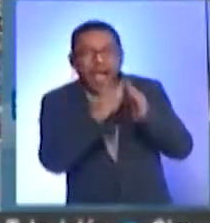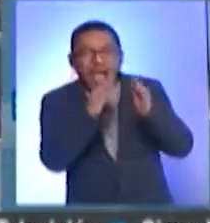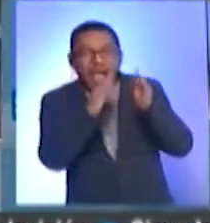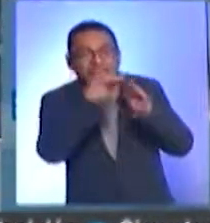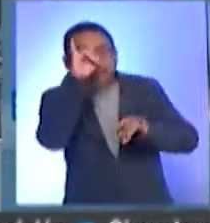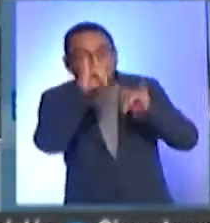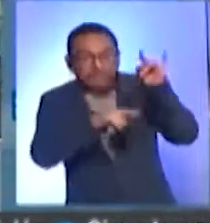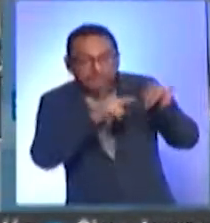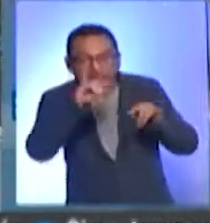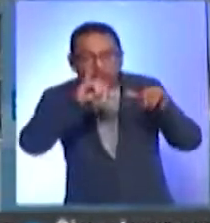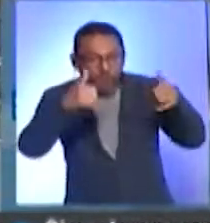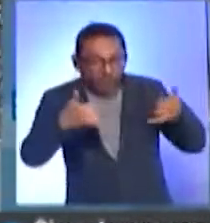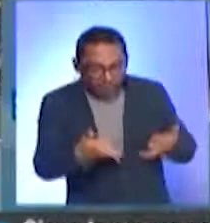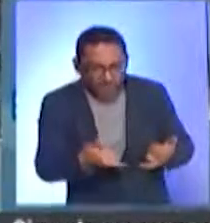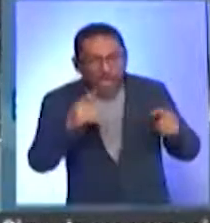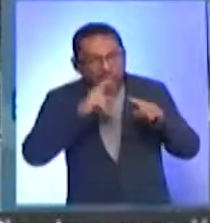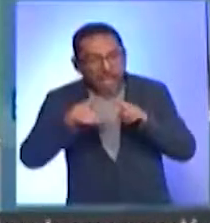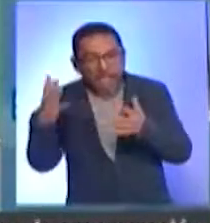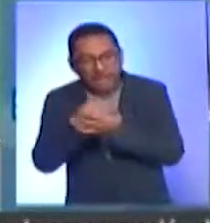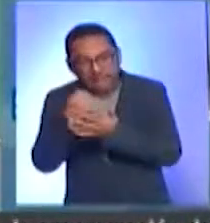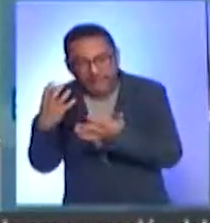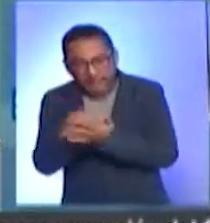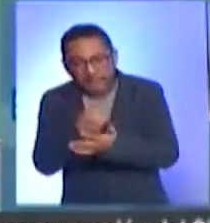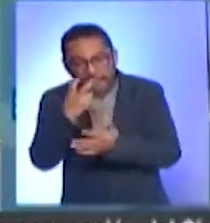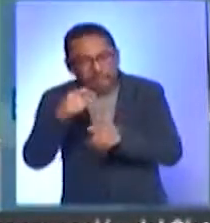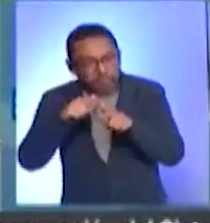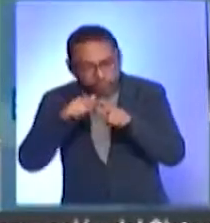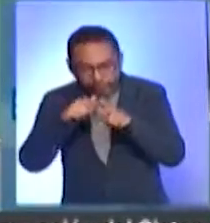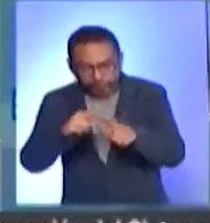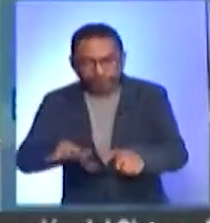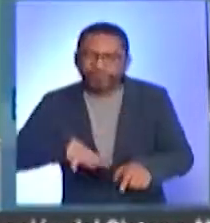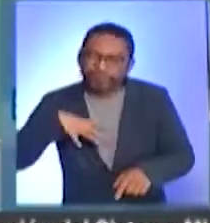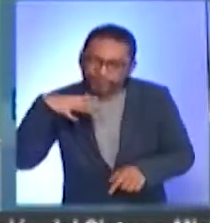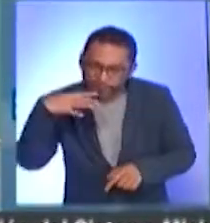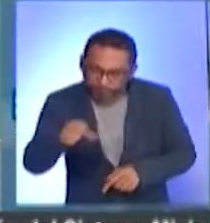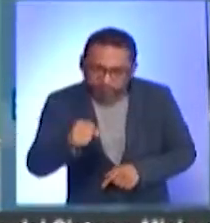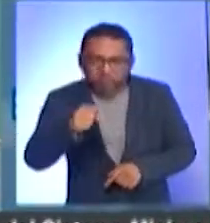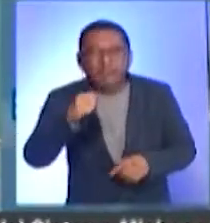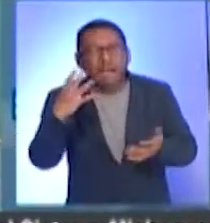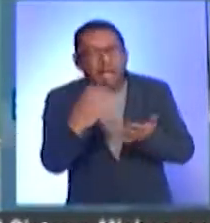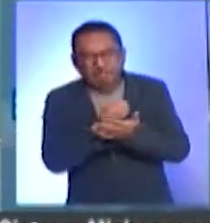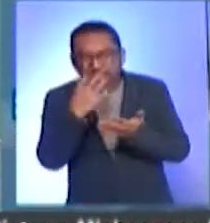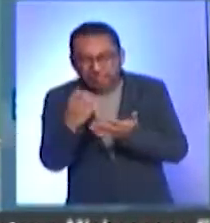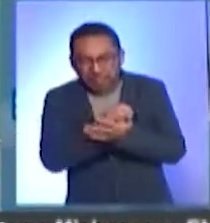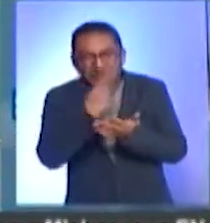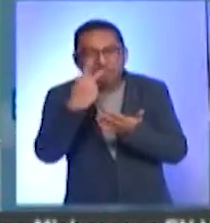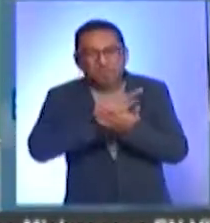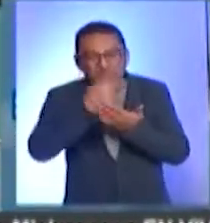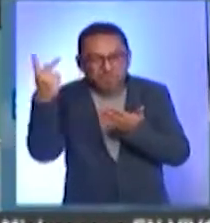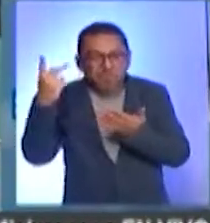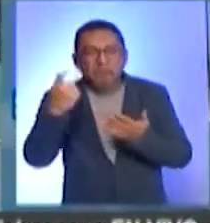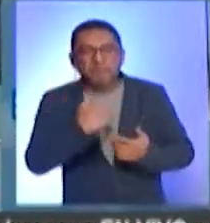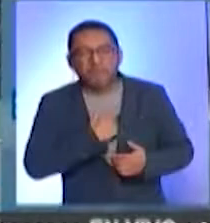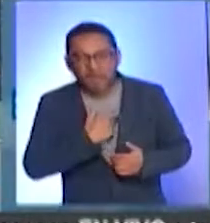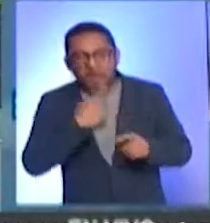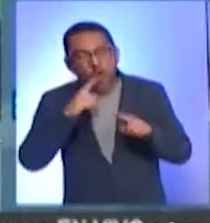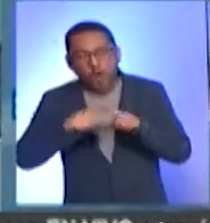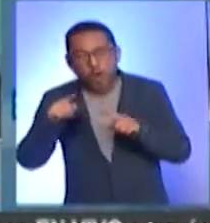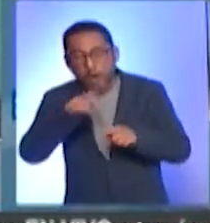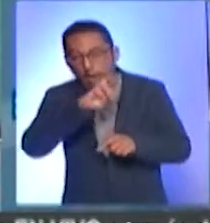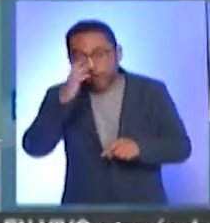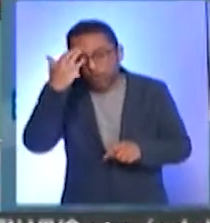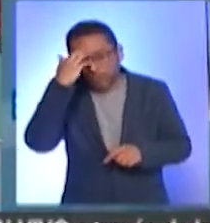tenacidad y el gran legado que deja con cientos de trofeos diplomas medallas y reconocimientos por su amor al deporte